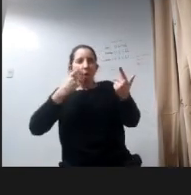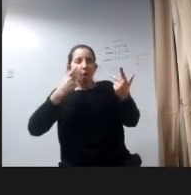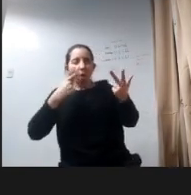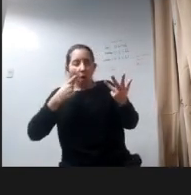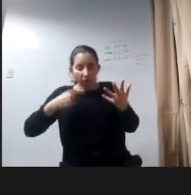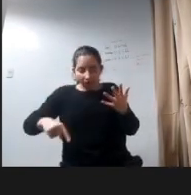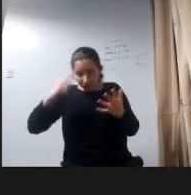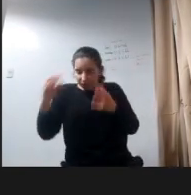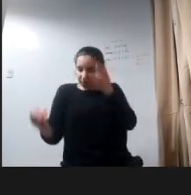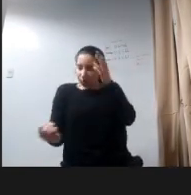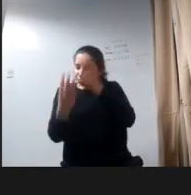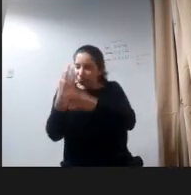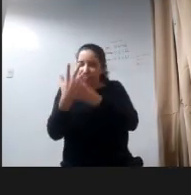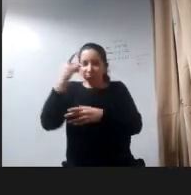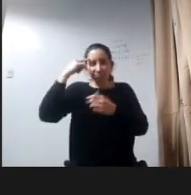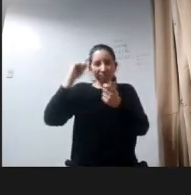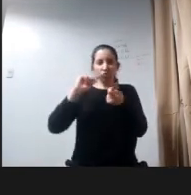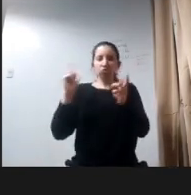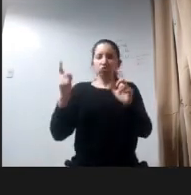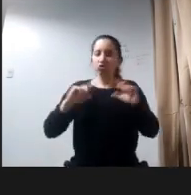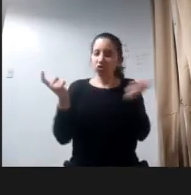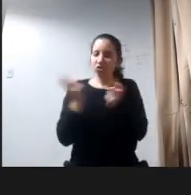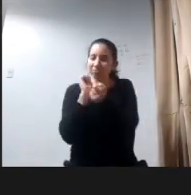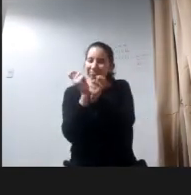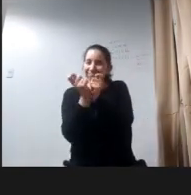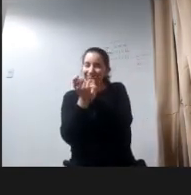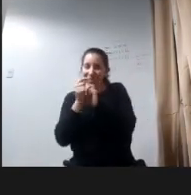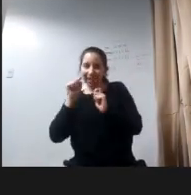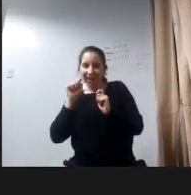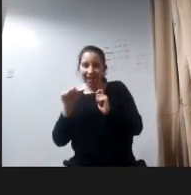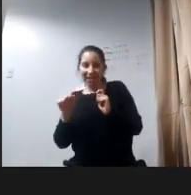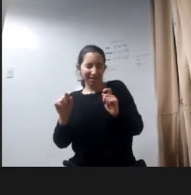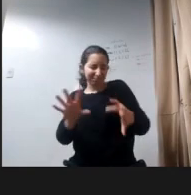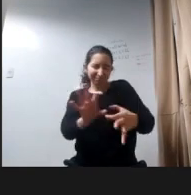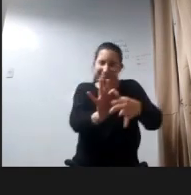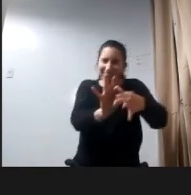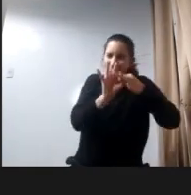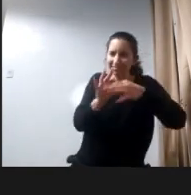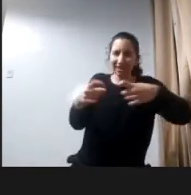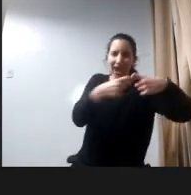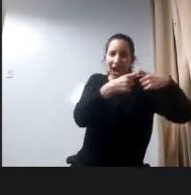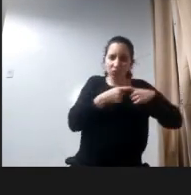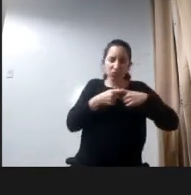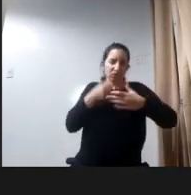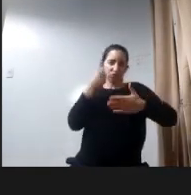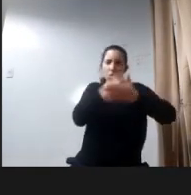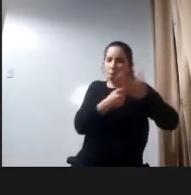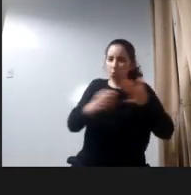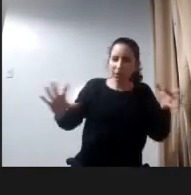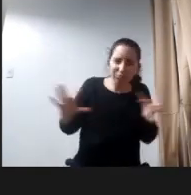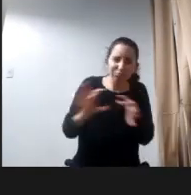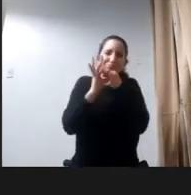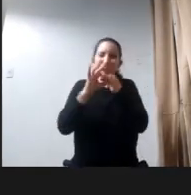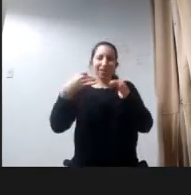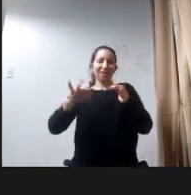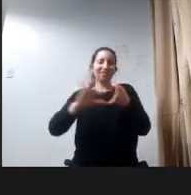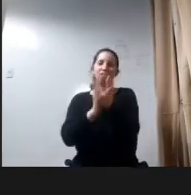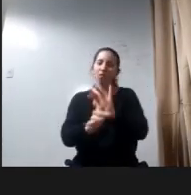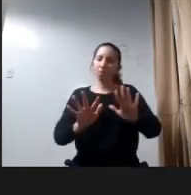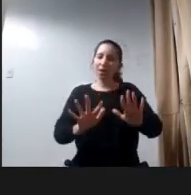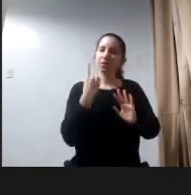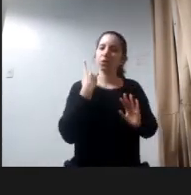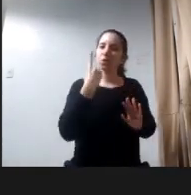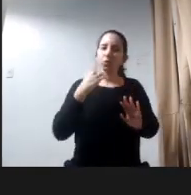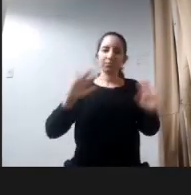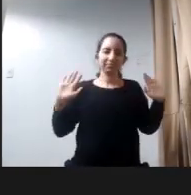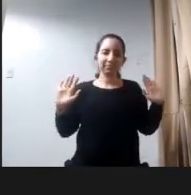misión que tiene producir saber y producir transformaciones sociales, tienen que estar totalmente vinculadas con los movimientos sociales. No lo podemos hacer de otra manera.